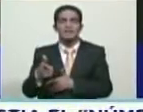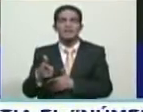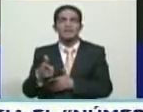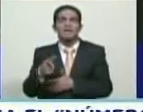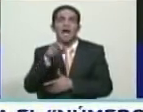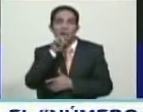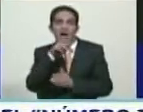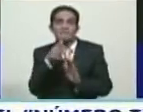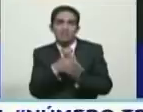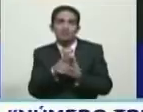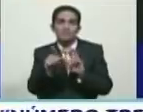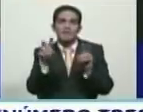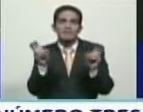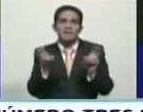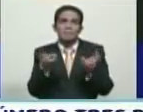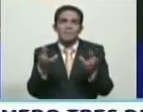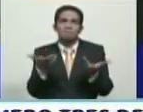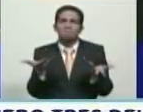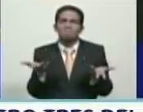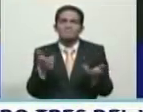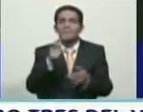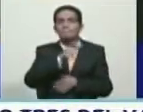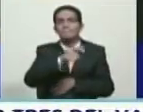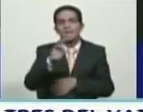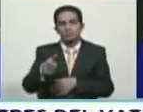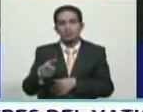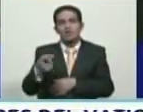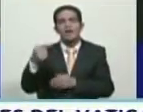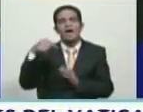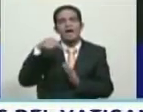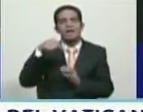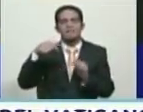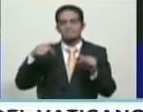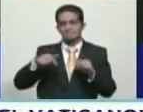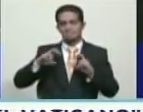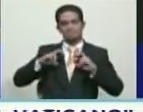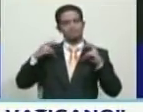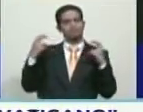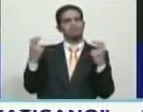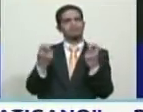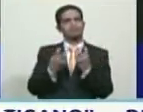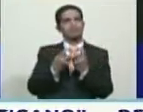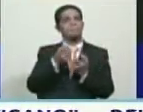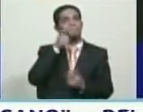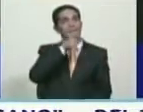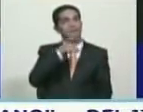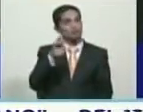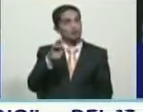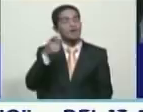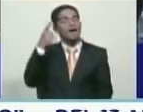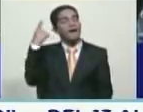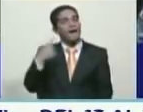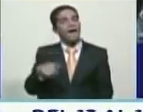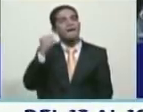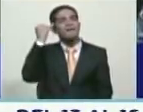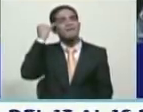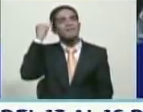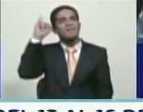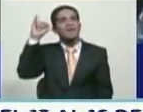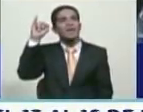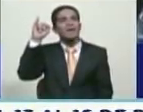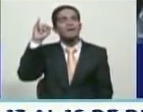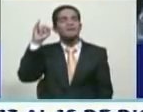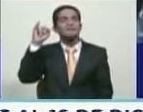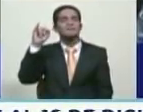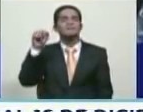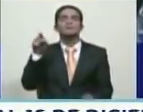estos temas son las personas que están dentro de esta sala, personas con ideas como esas en todo